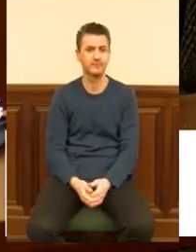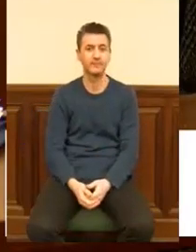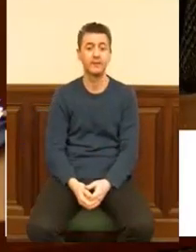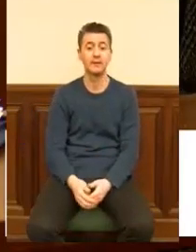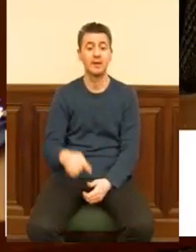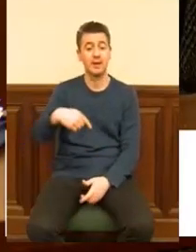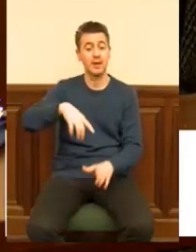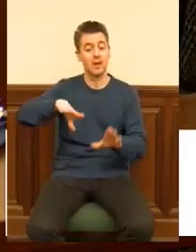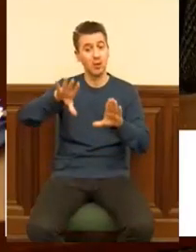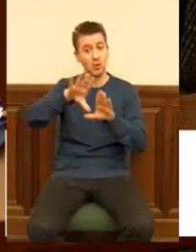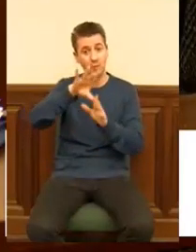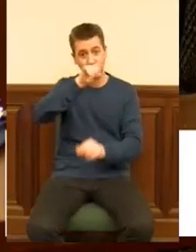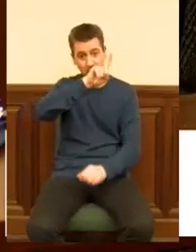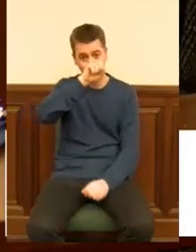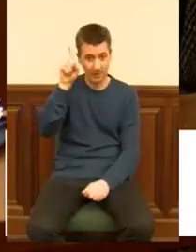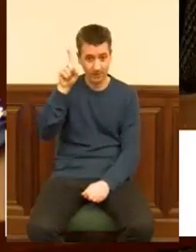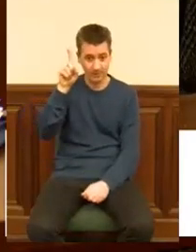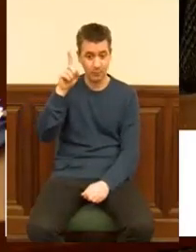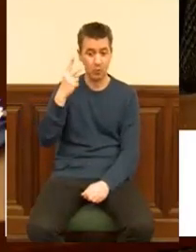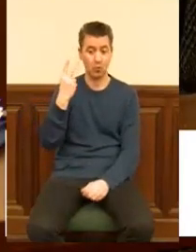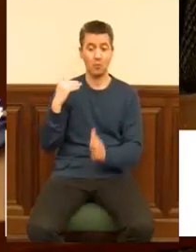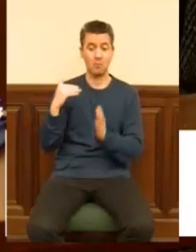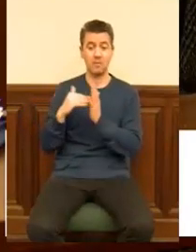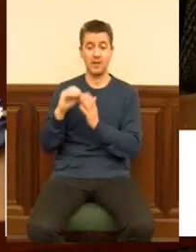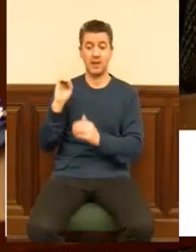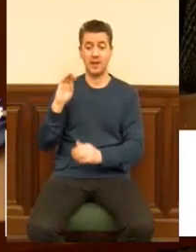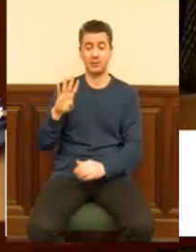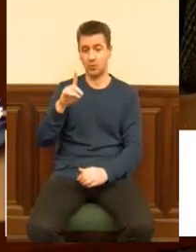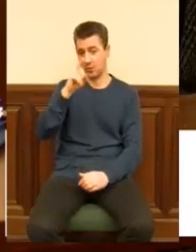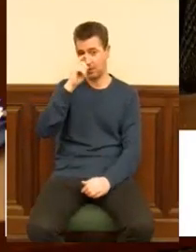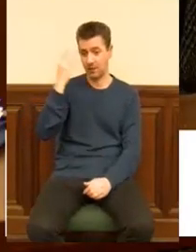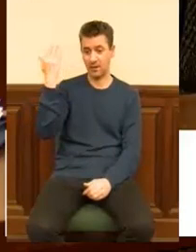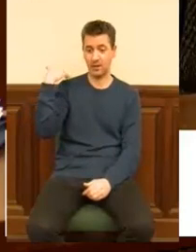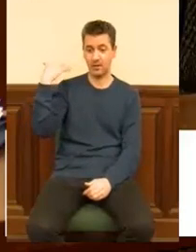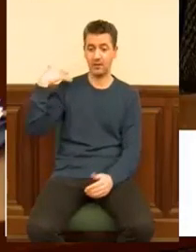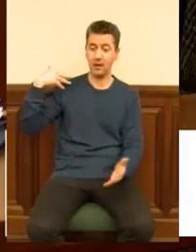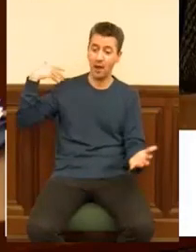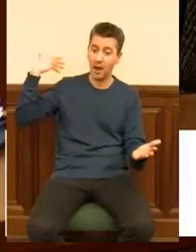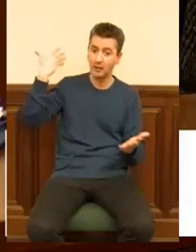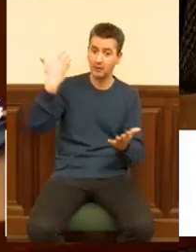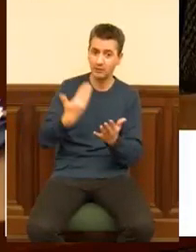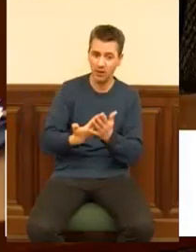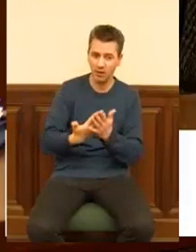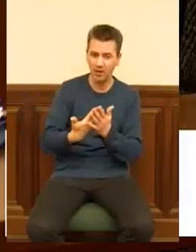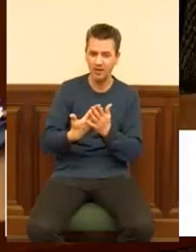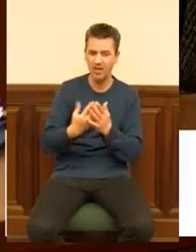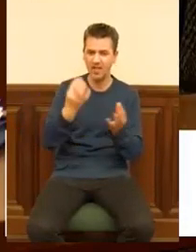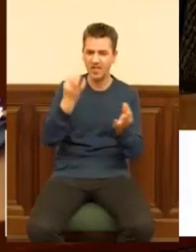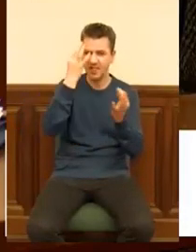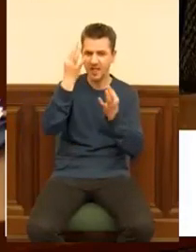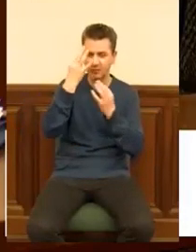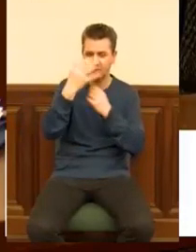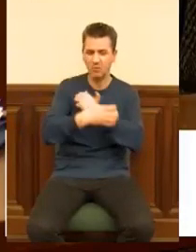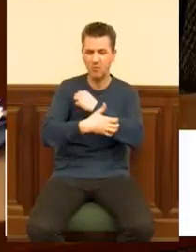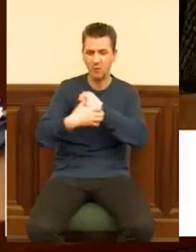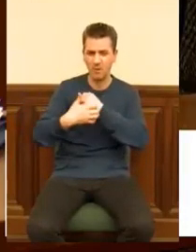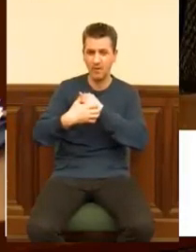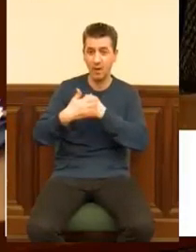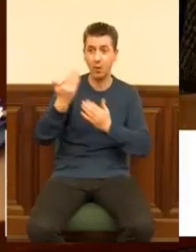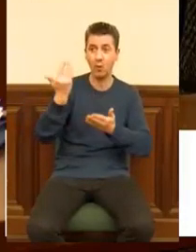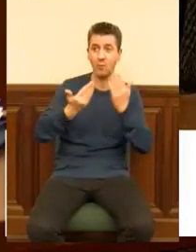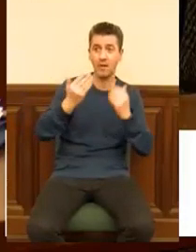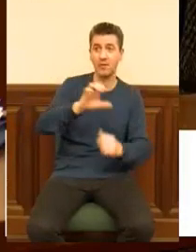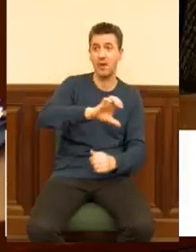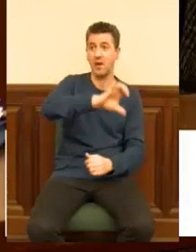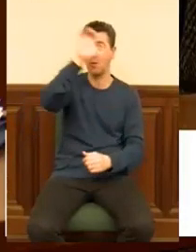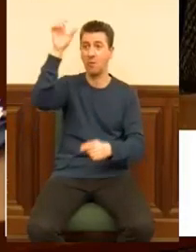recordar que desde 2014 los datos de pobreza de nuestra región son más altos que los de la media europea. Y el